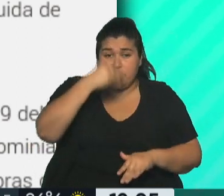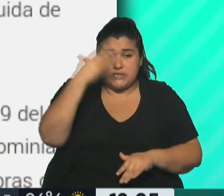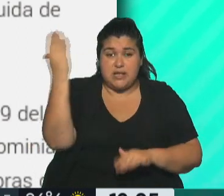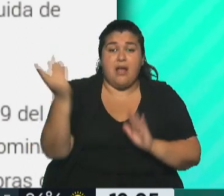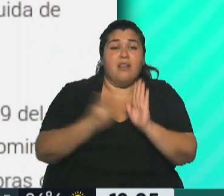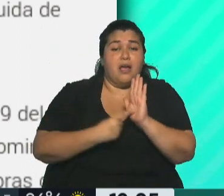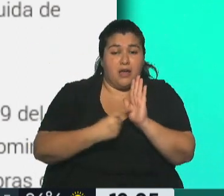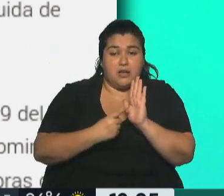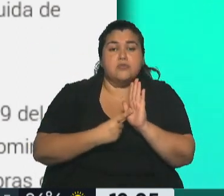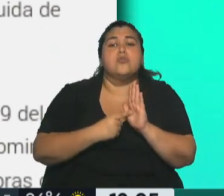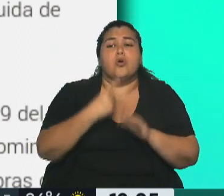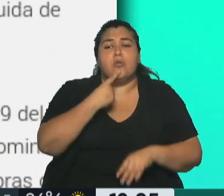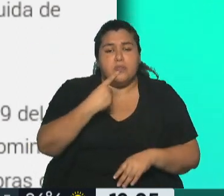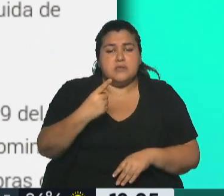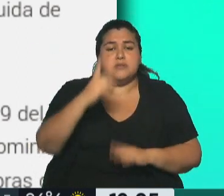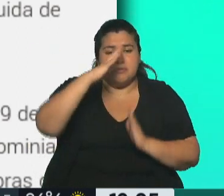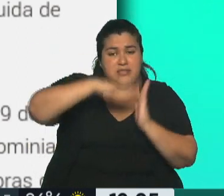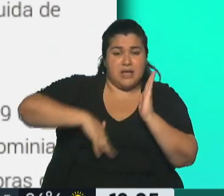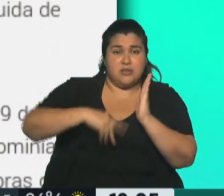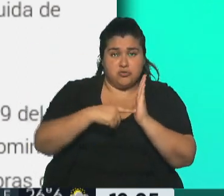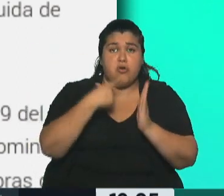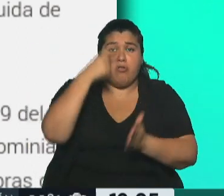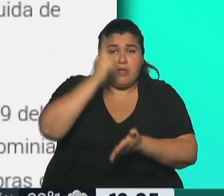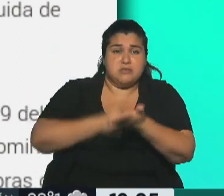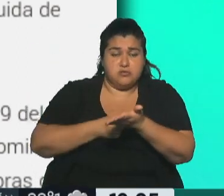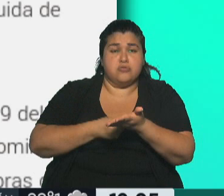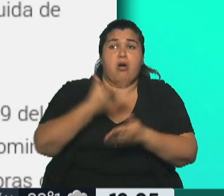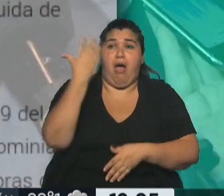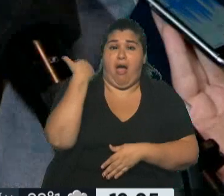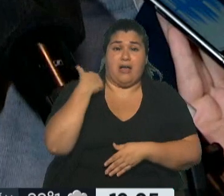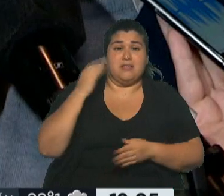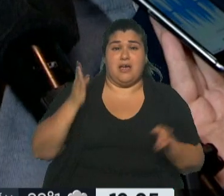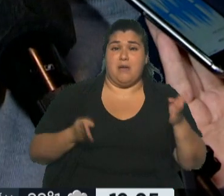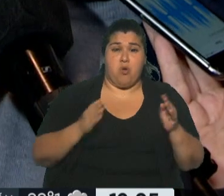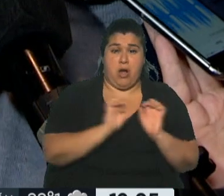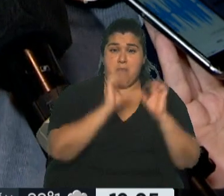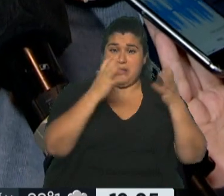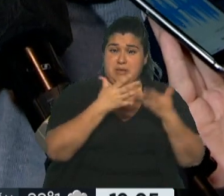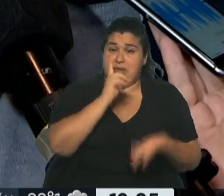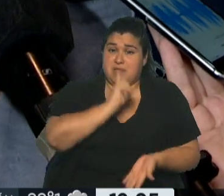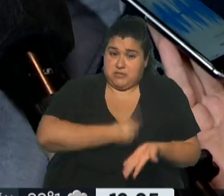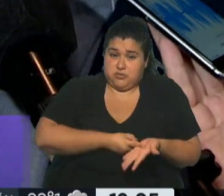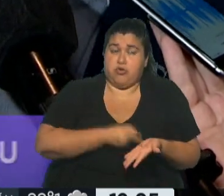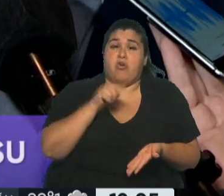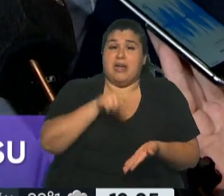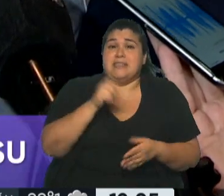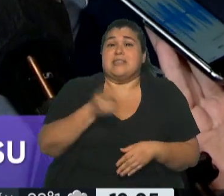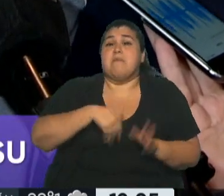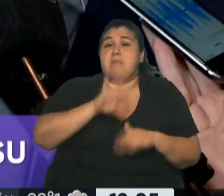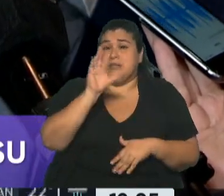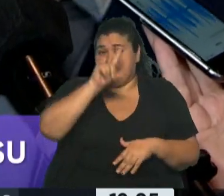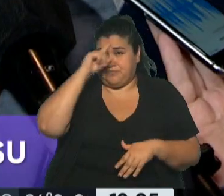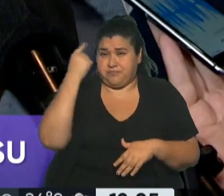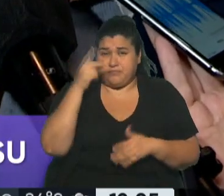el texto asegura que aquella decisión adoptada durante la pandemia afectó los intereses generales de la nación en su